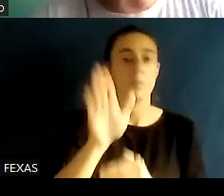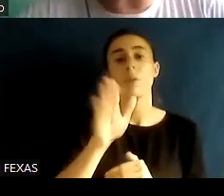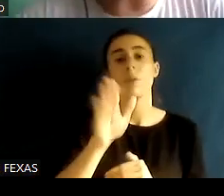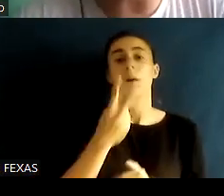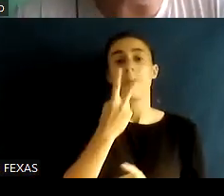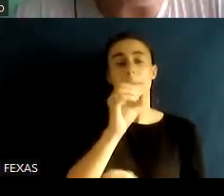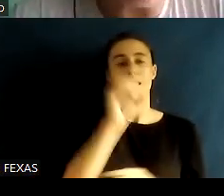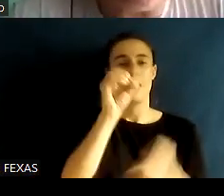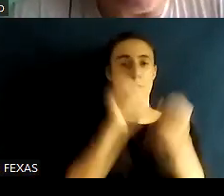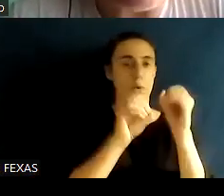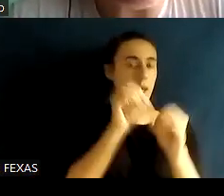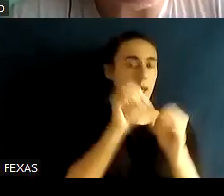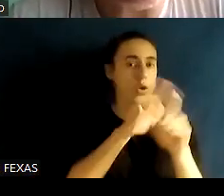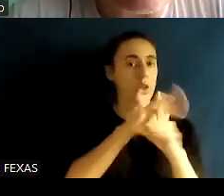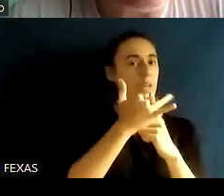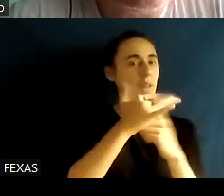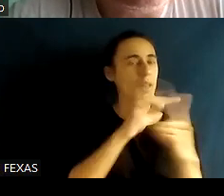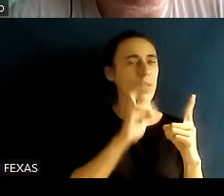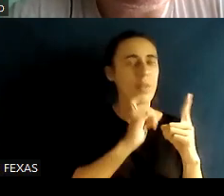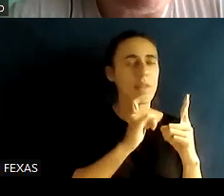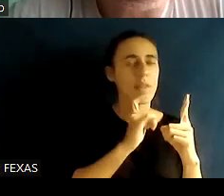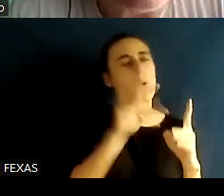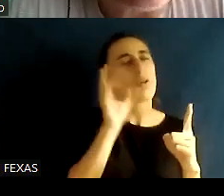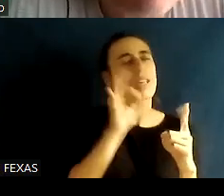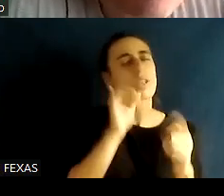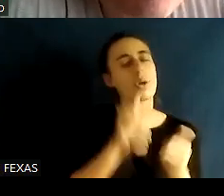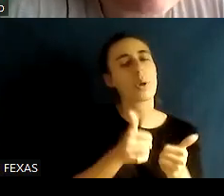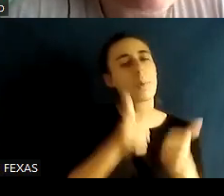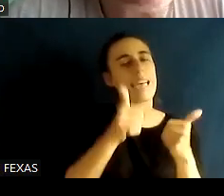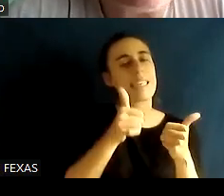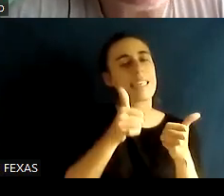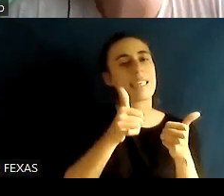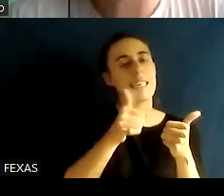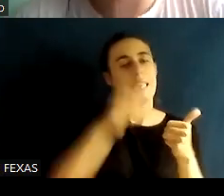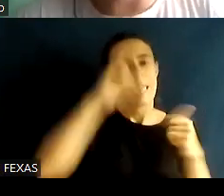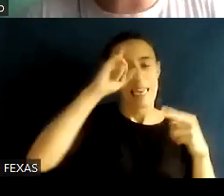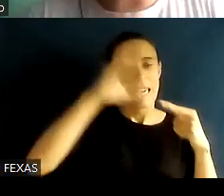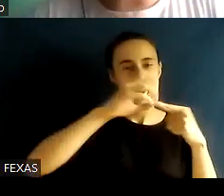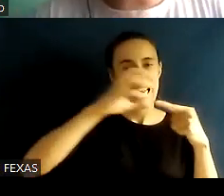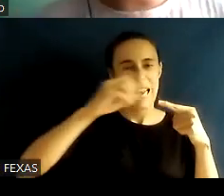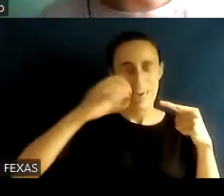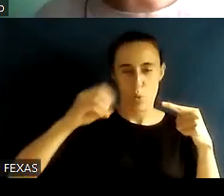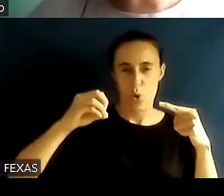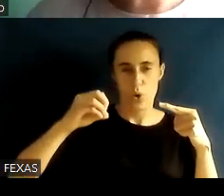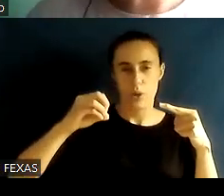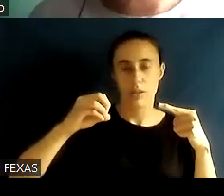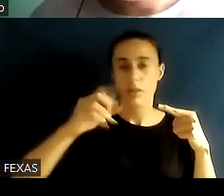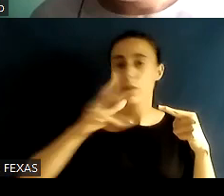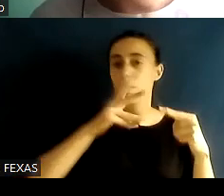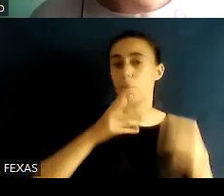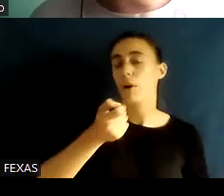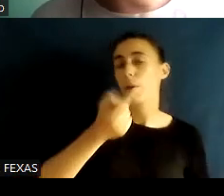situación, ya suelen ser trastornos más de neurotransmisores que al fin y al cabo, por más que metamos